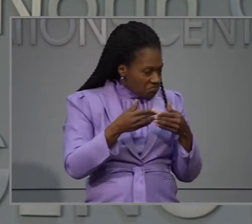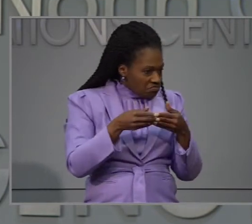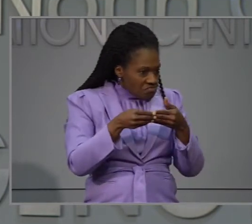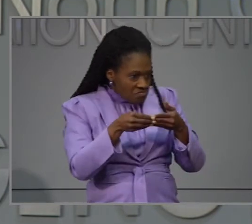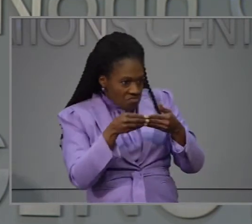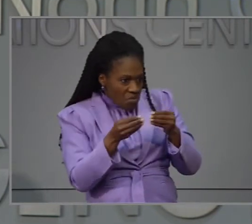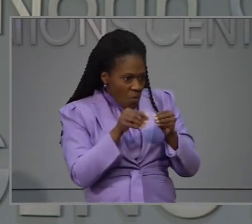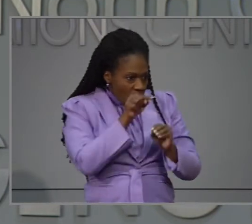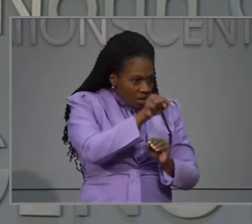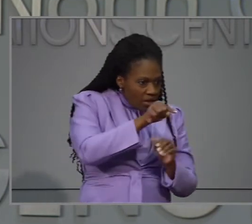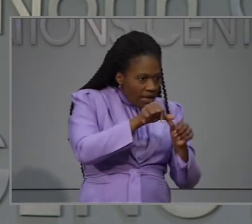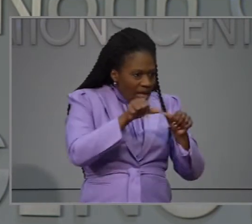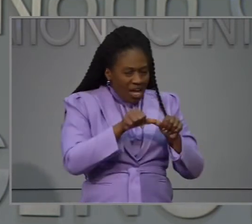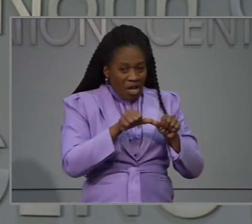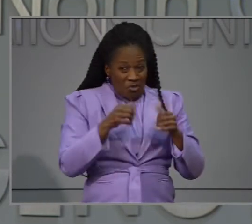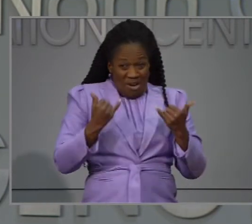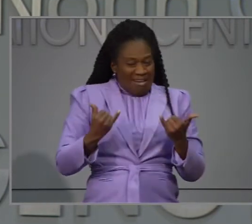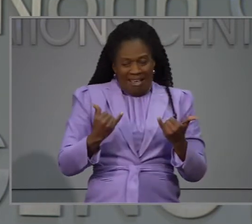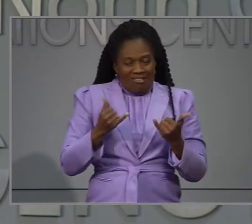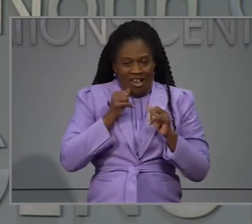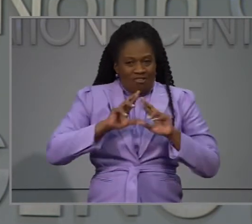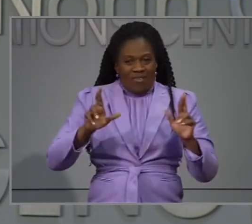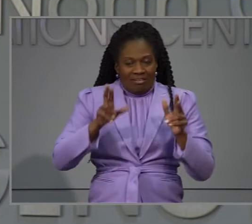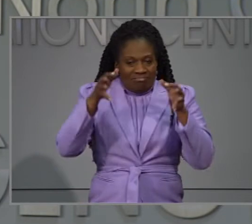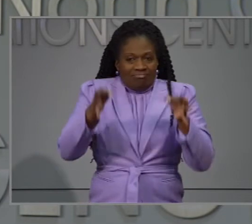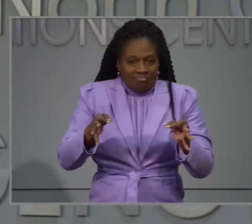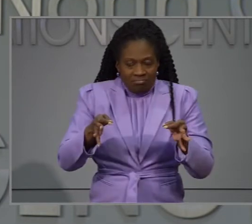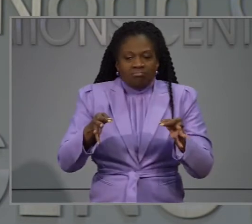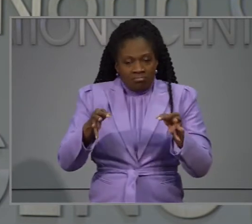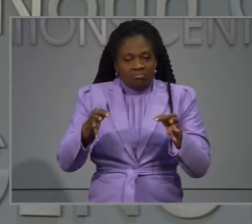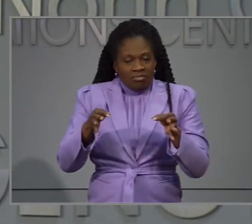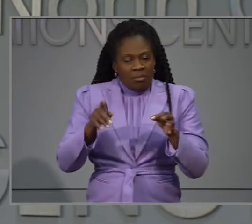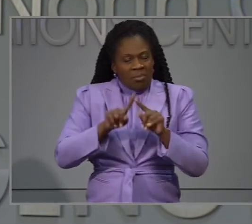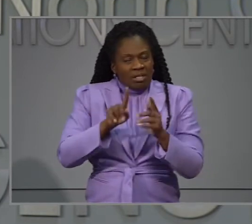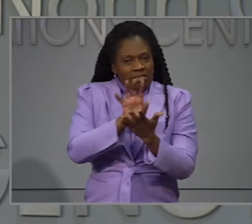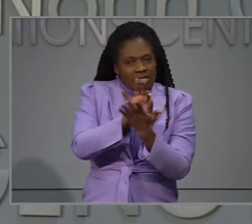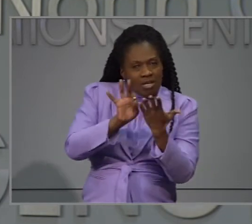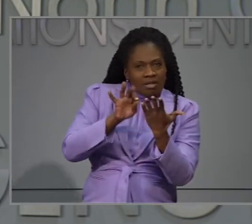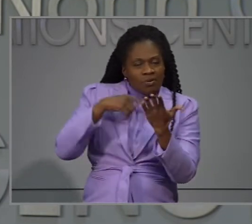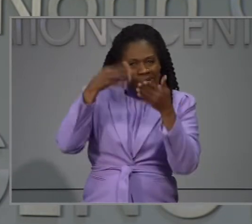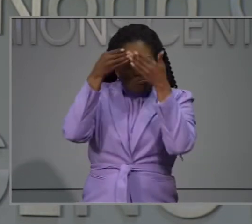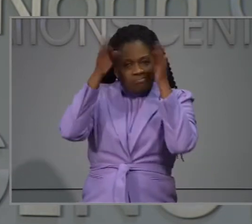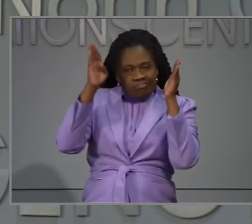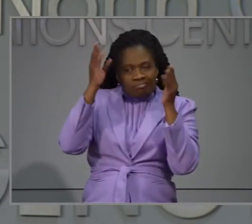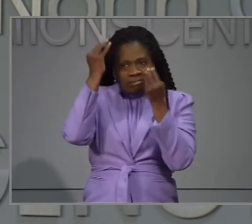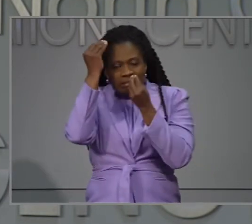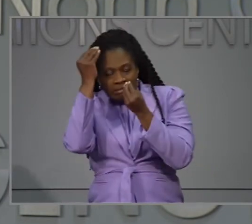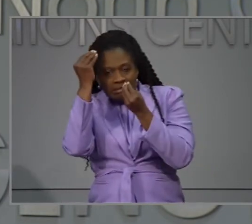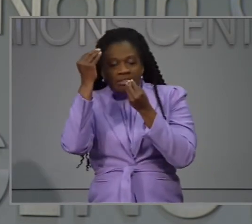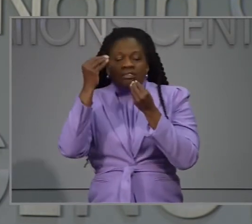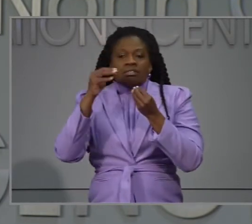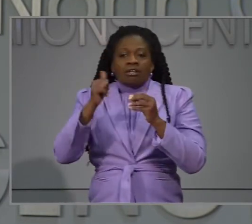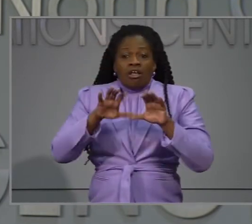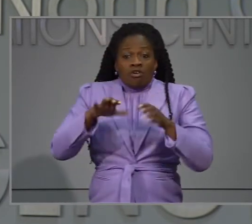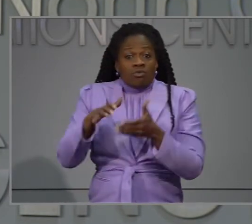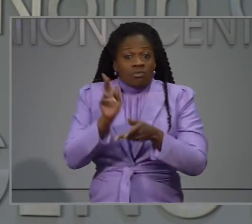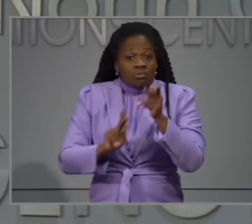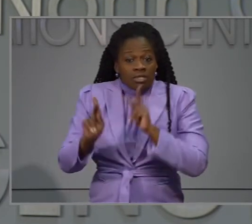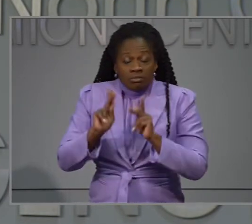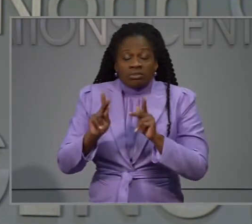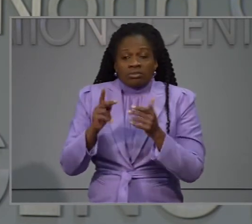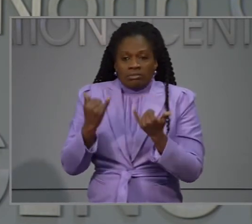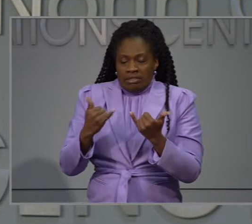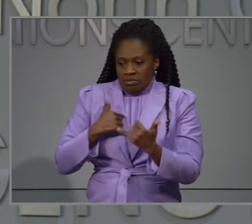diferente restricciones hay todavía no llegamos a ese momento y esta es una opción que sigue abierta otro